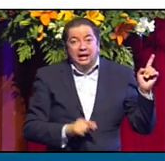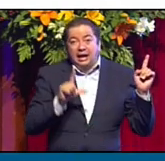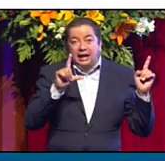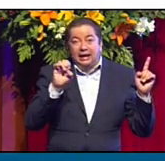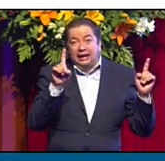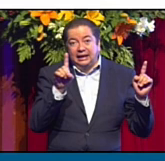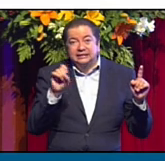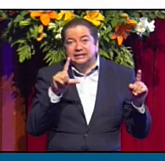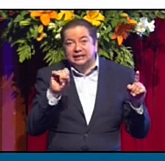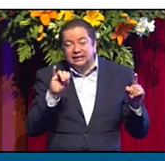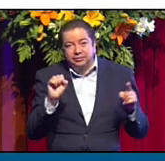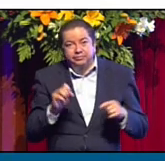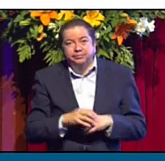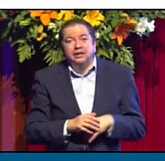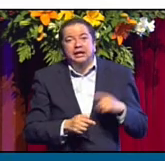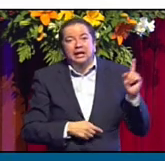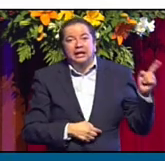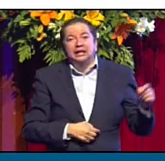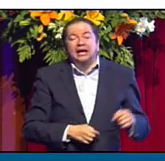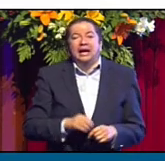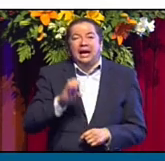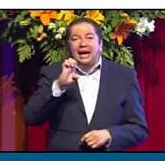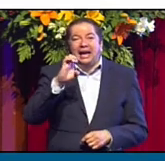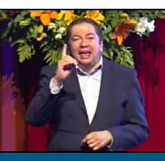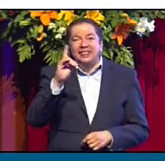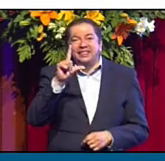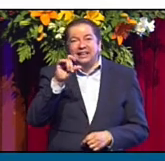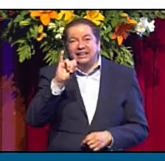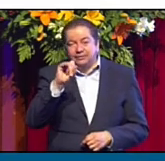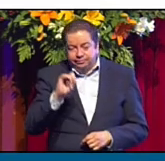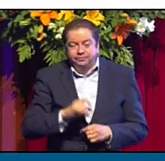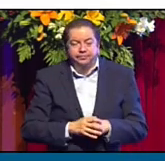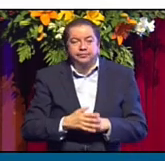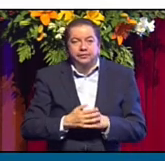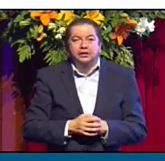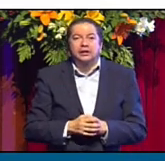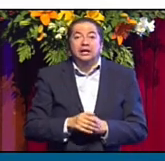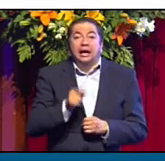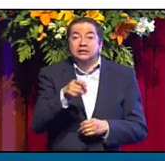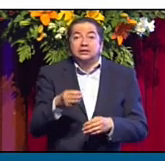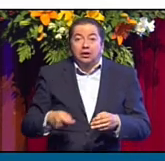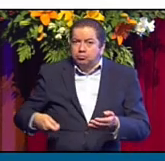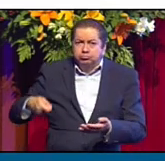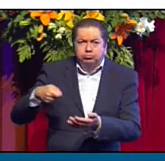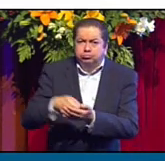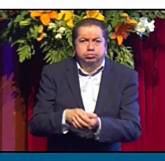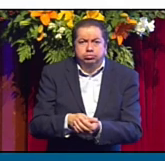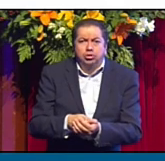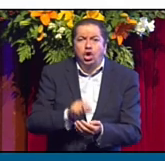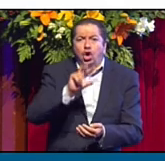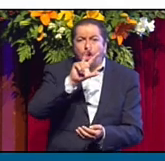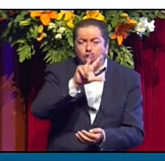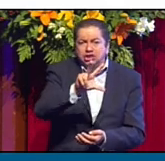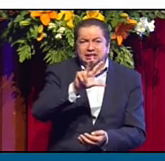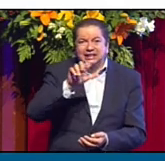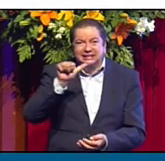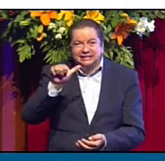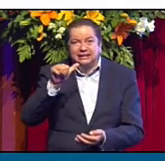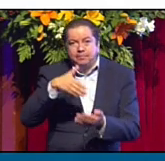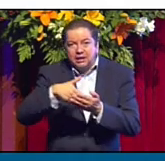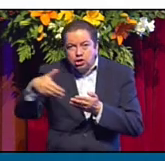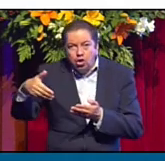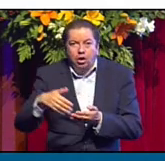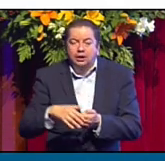la Estrategia de Desarrollo Local Inclusiva, en lo cual efectivamente es un aporte significativo de 86 millones de